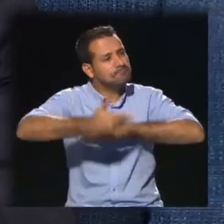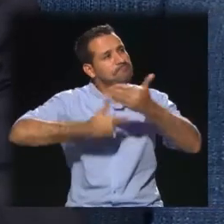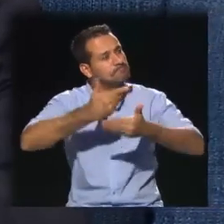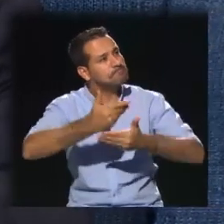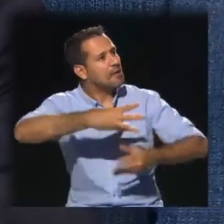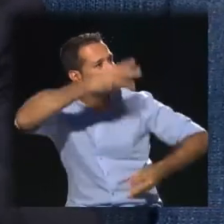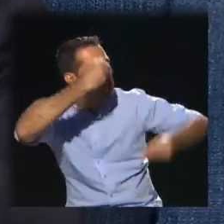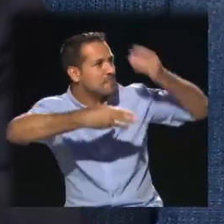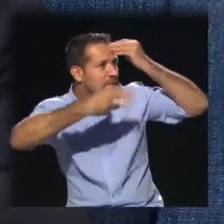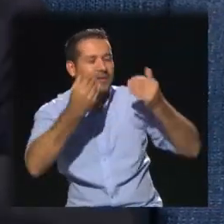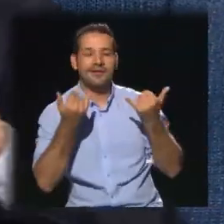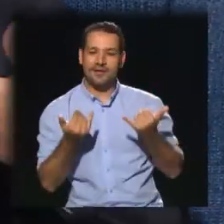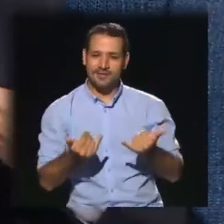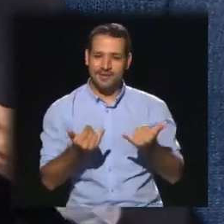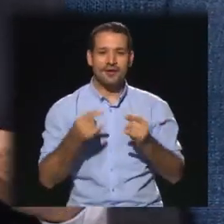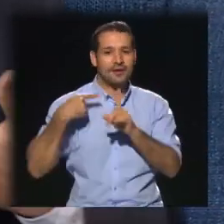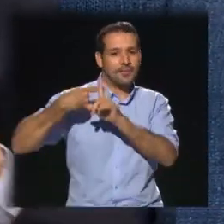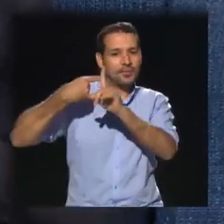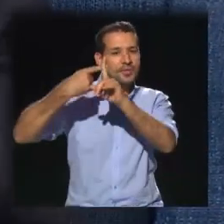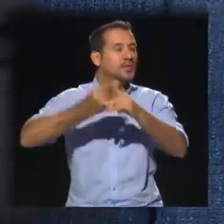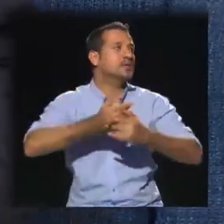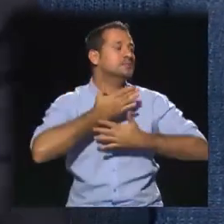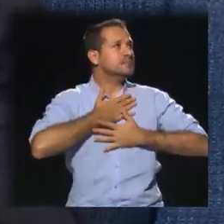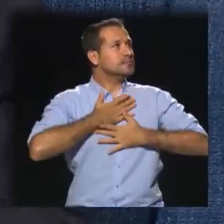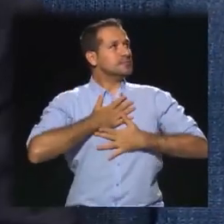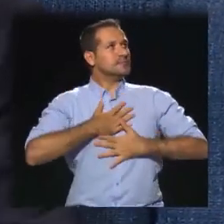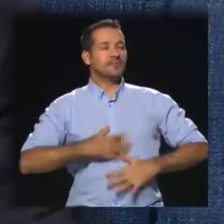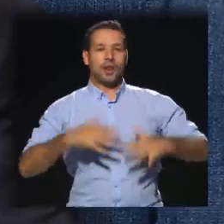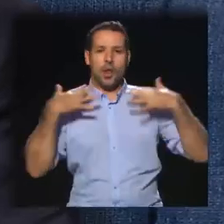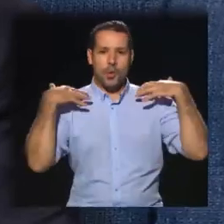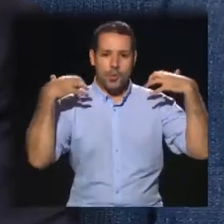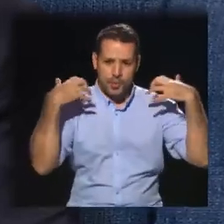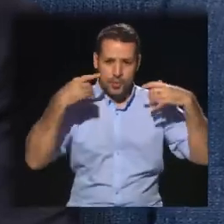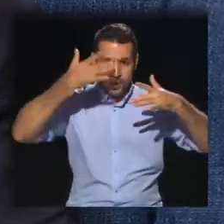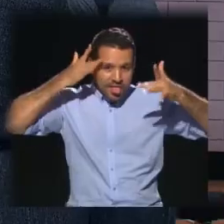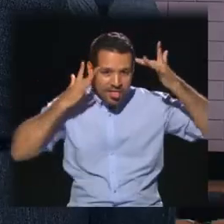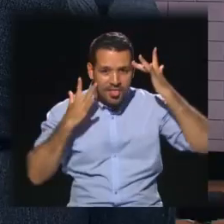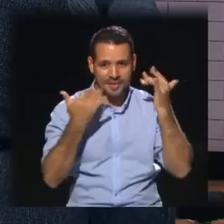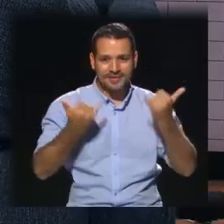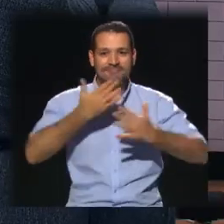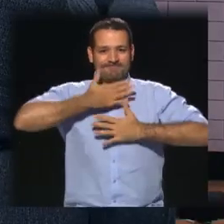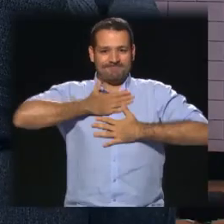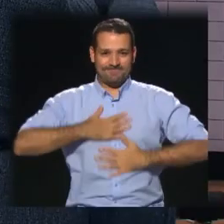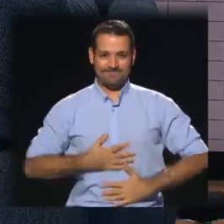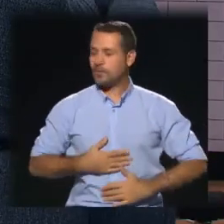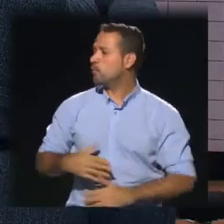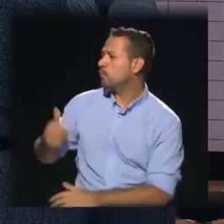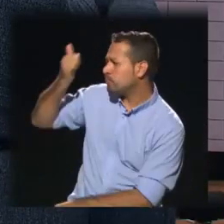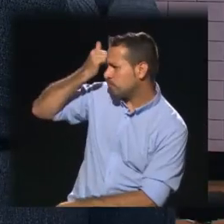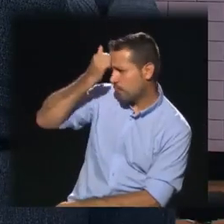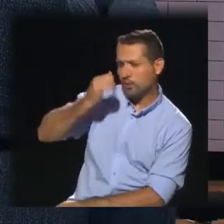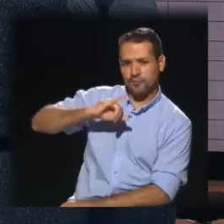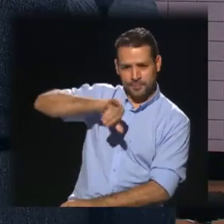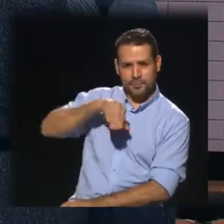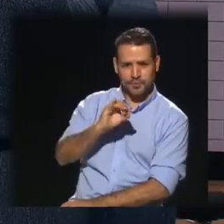situación habremos superado muchas de las dificultades que traíamos hace siglos. Así es, profe José Luis. Hay algo que me parece